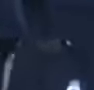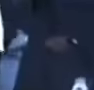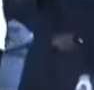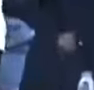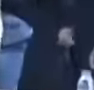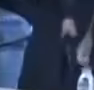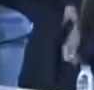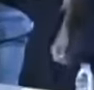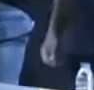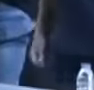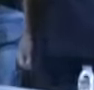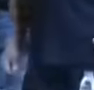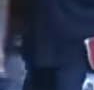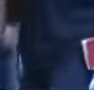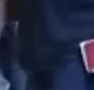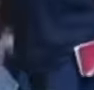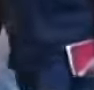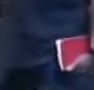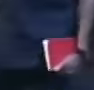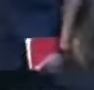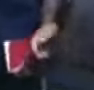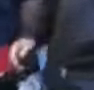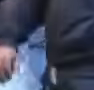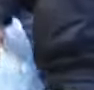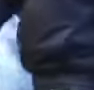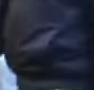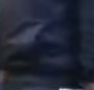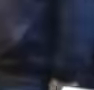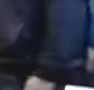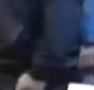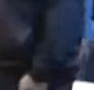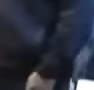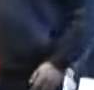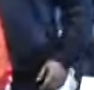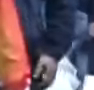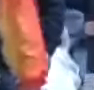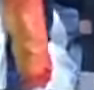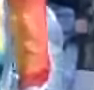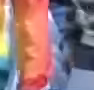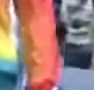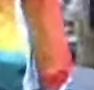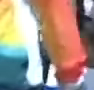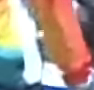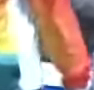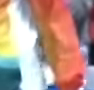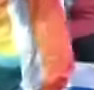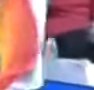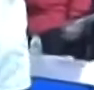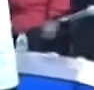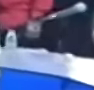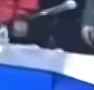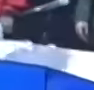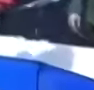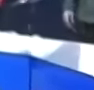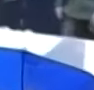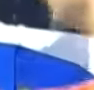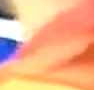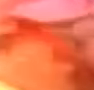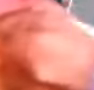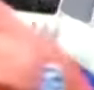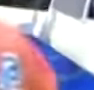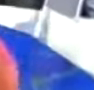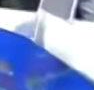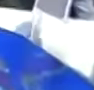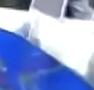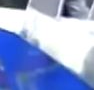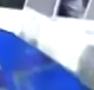que se realiza en tiempos de revolución. Vemos al jefe de Estado venezolano Nicolás Maduro en compañía de